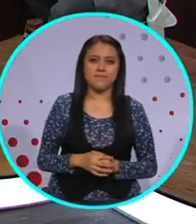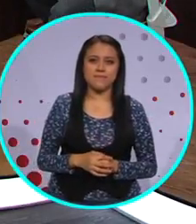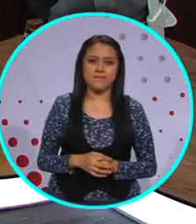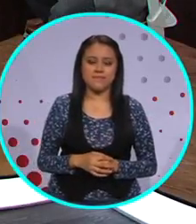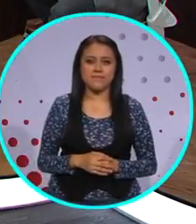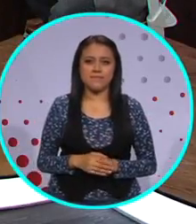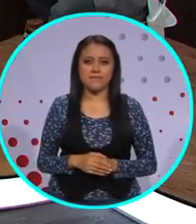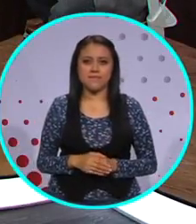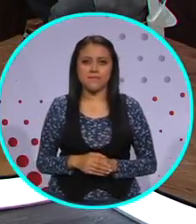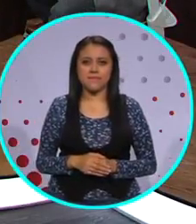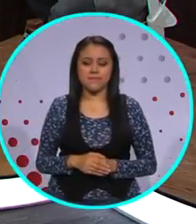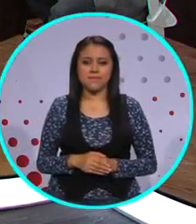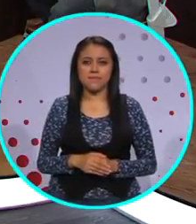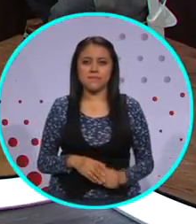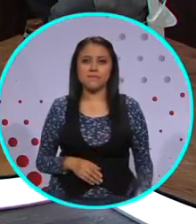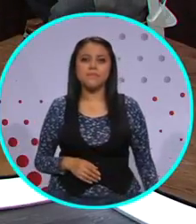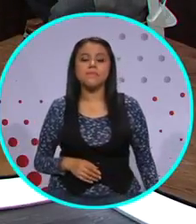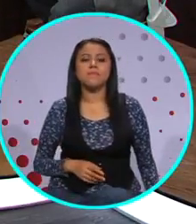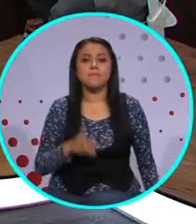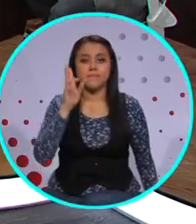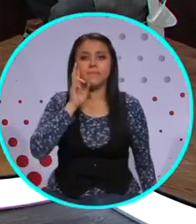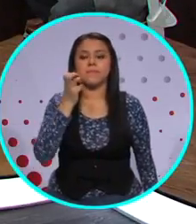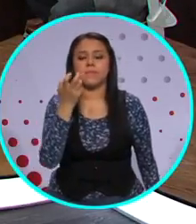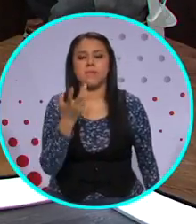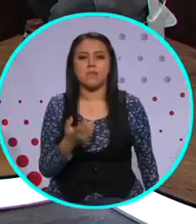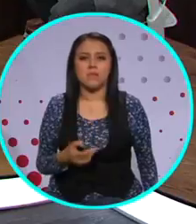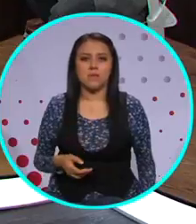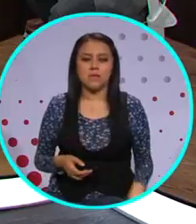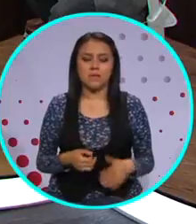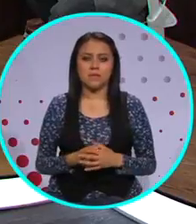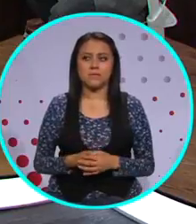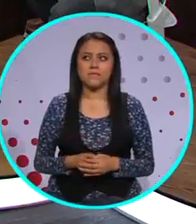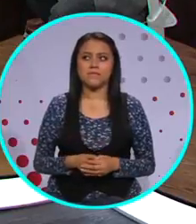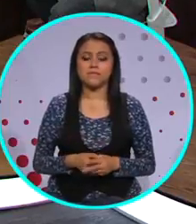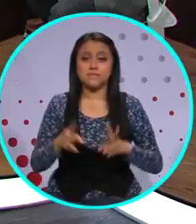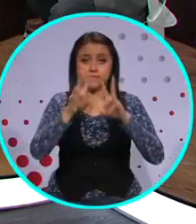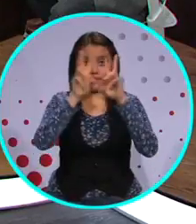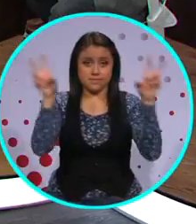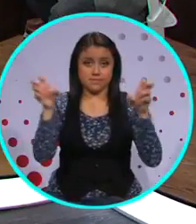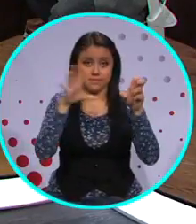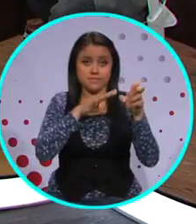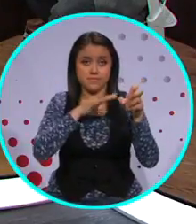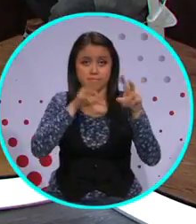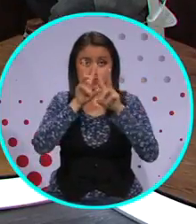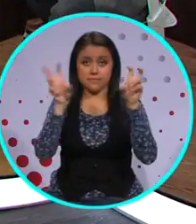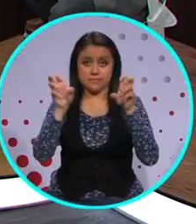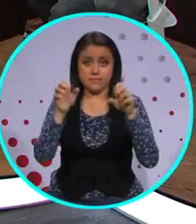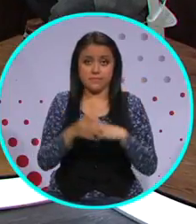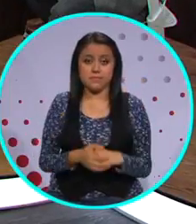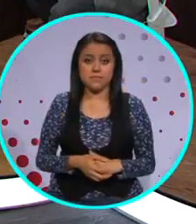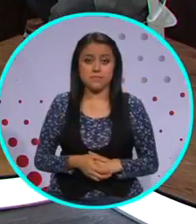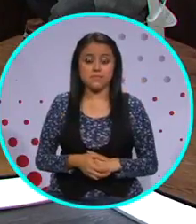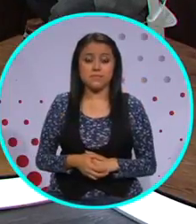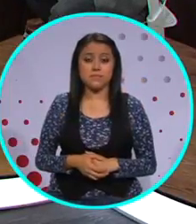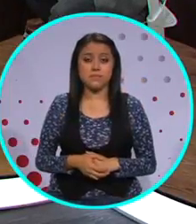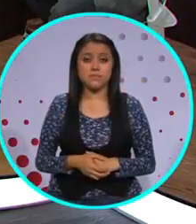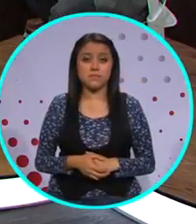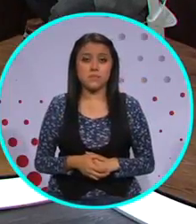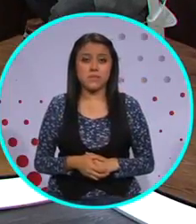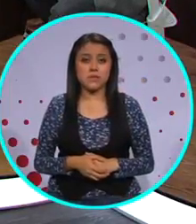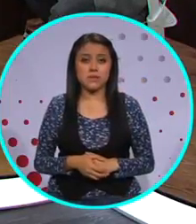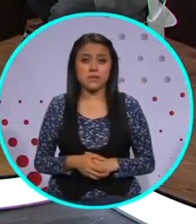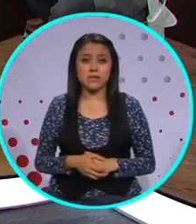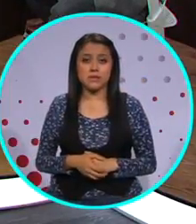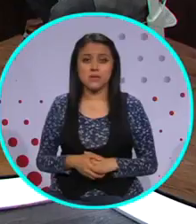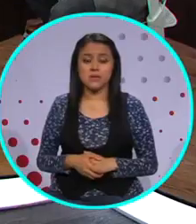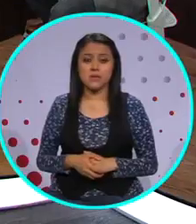llévate encargo ahí está el tema es qué hace falta para